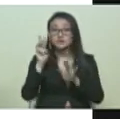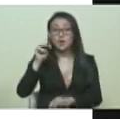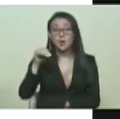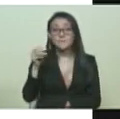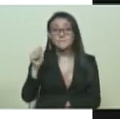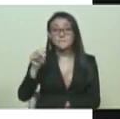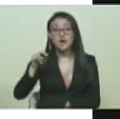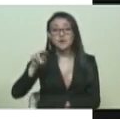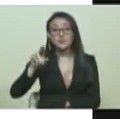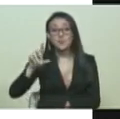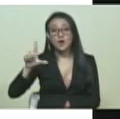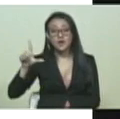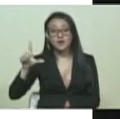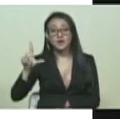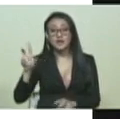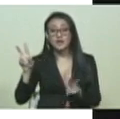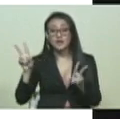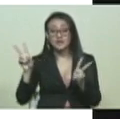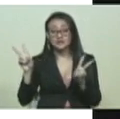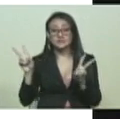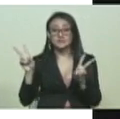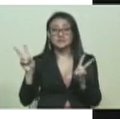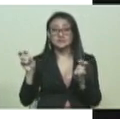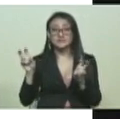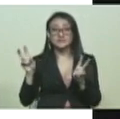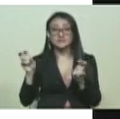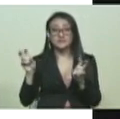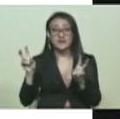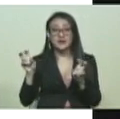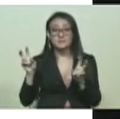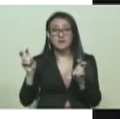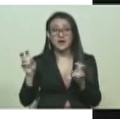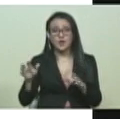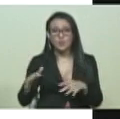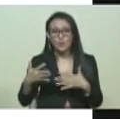Díaz respecto a las actuaciones y cuál